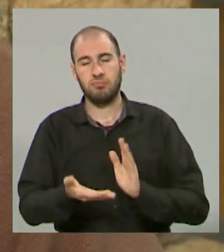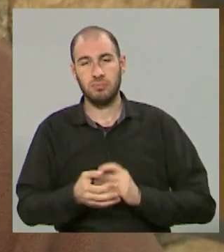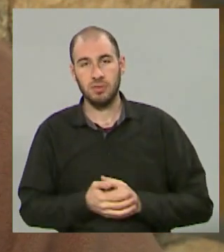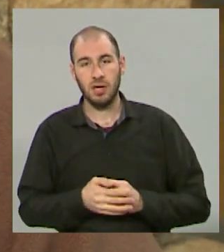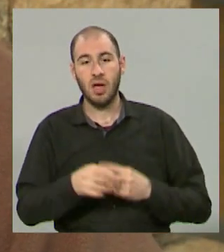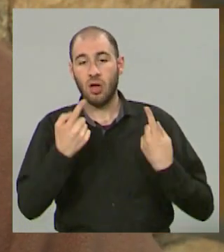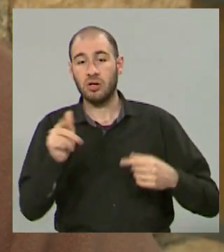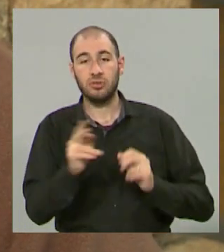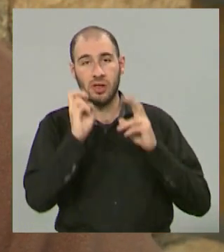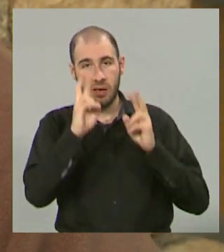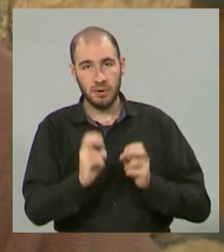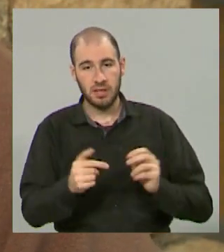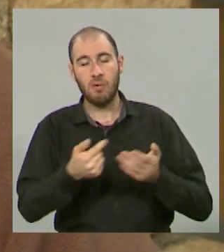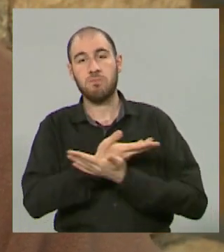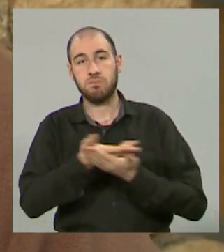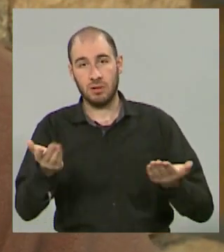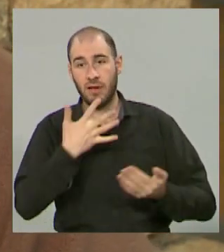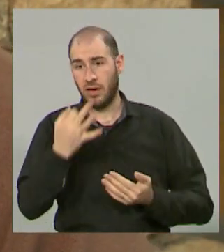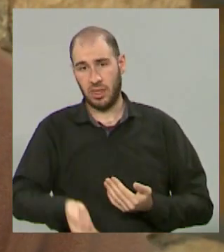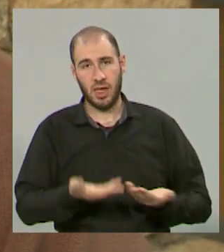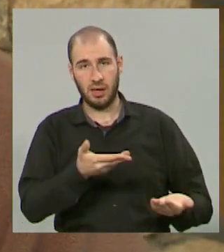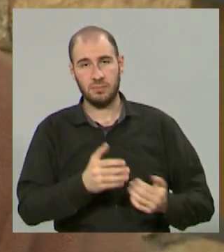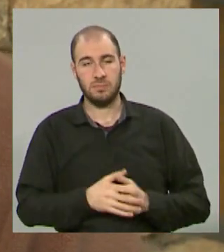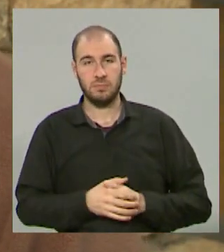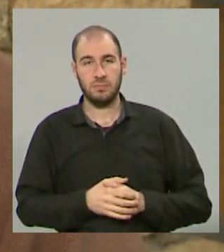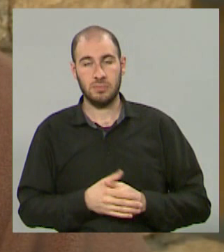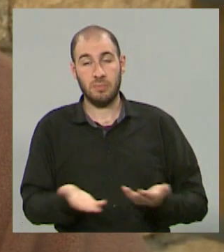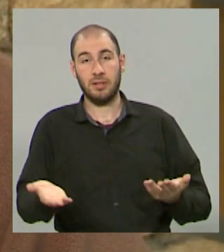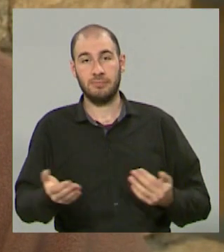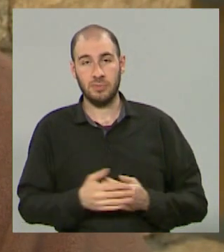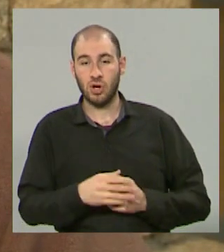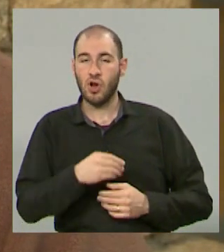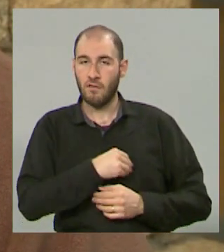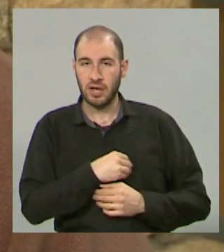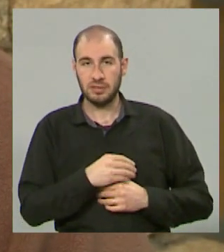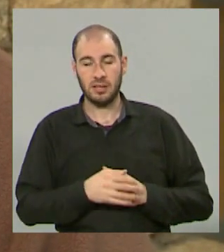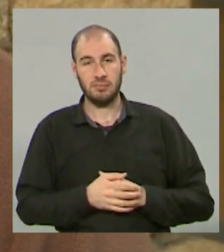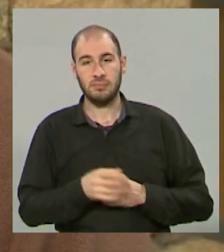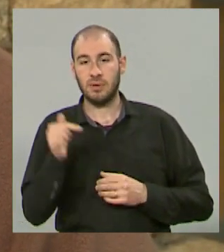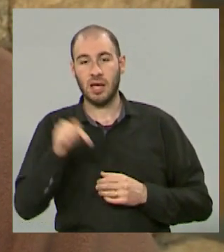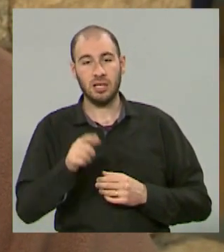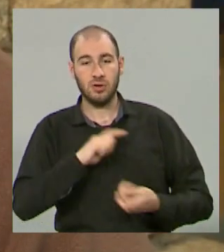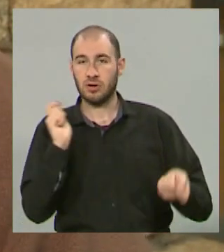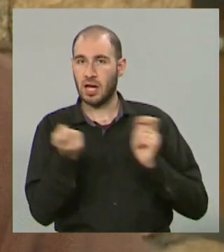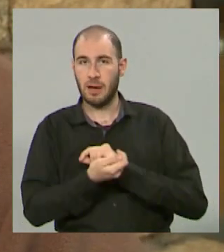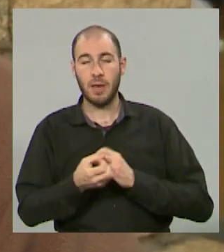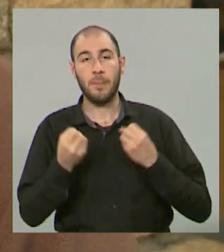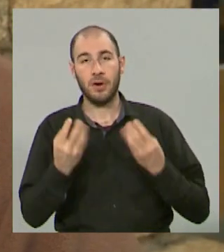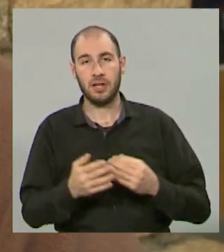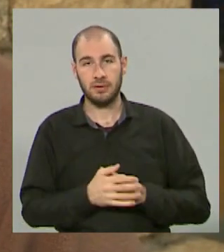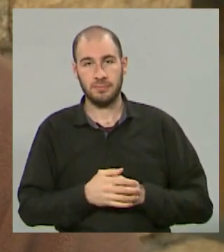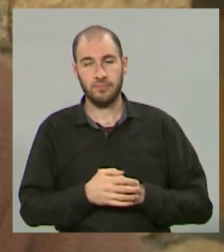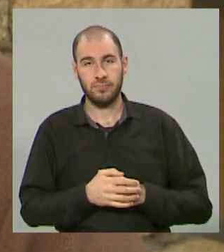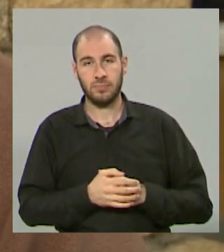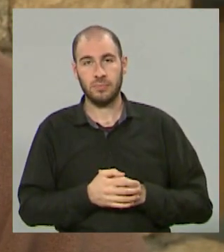todo lo que se ha investigado y ha salido a la luz es así, y bueno, y tenemos fe de que esto tiene que cambiar, porque esto